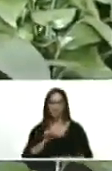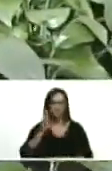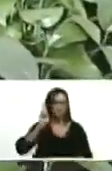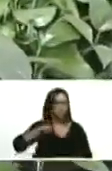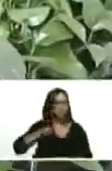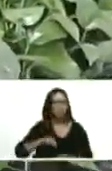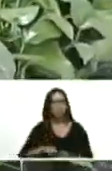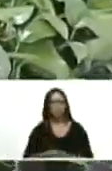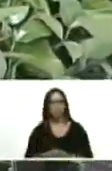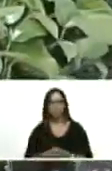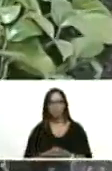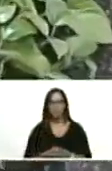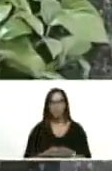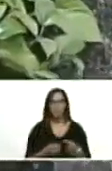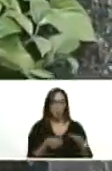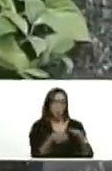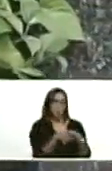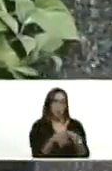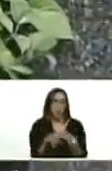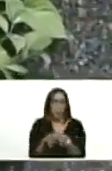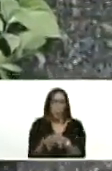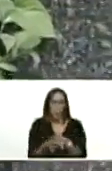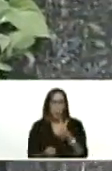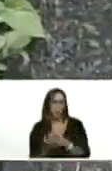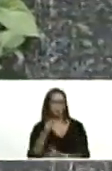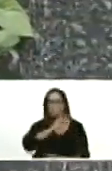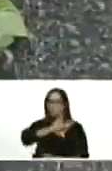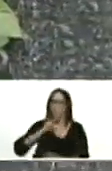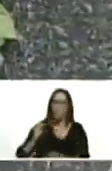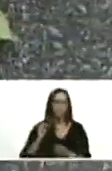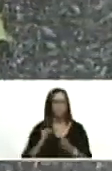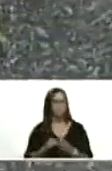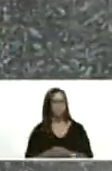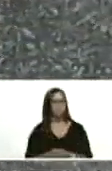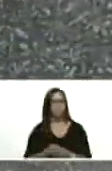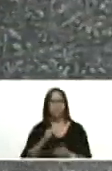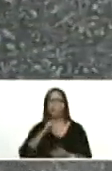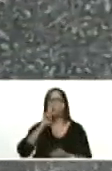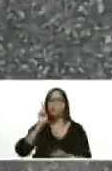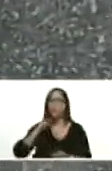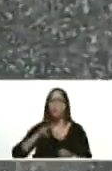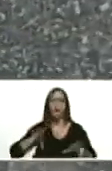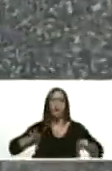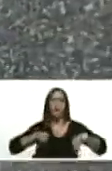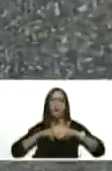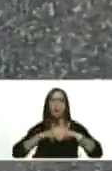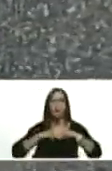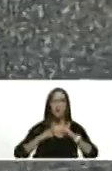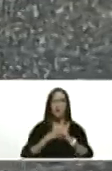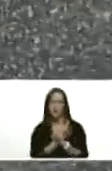la creación de grupos. Jamás aceptó la desviación